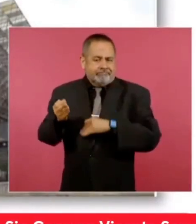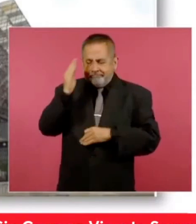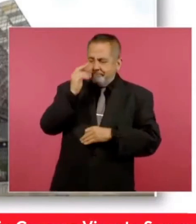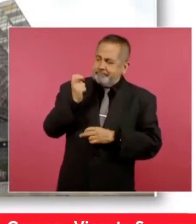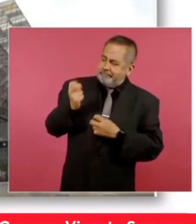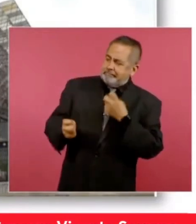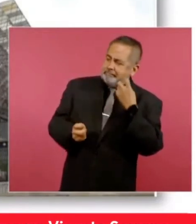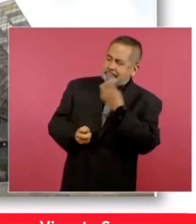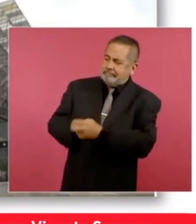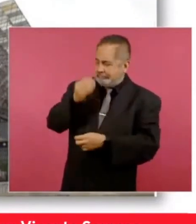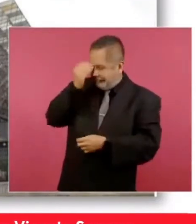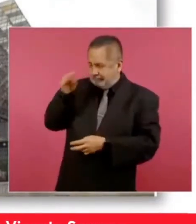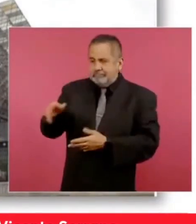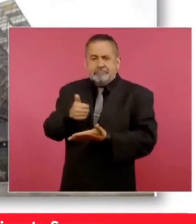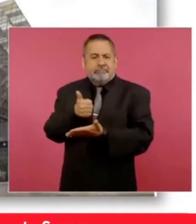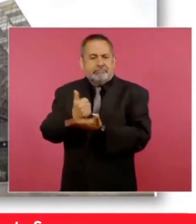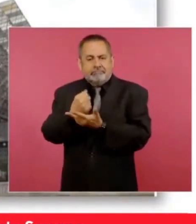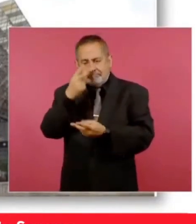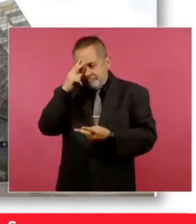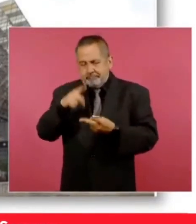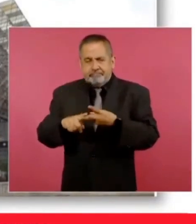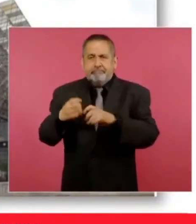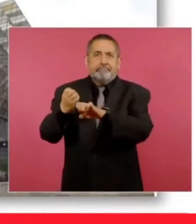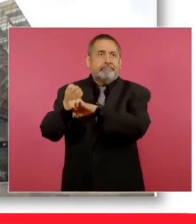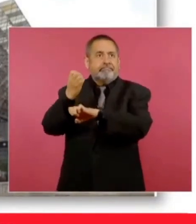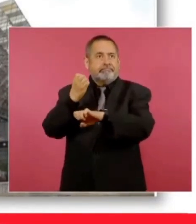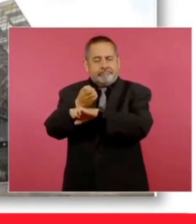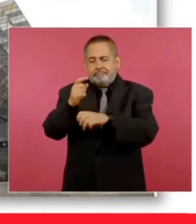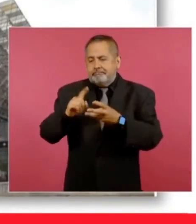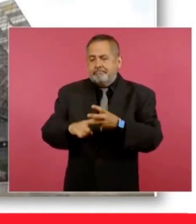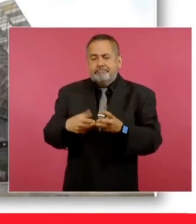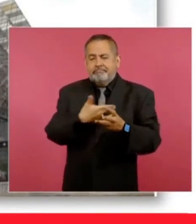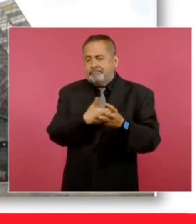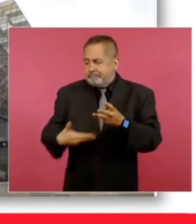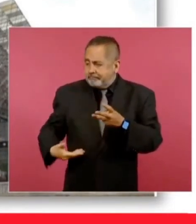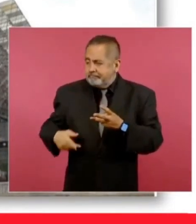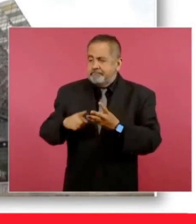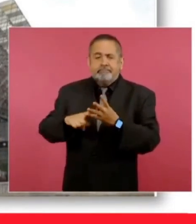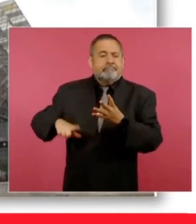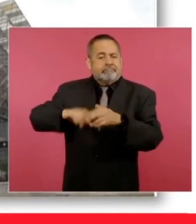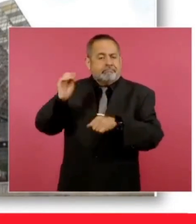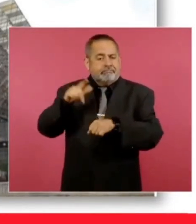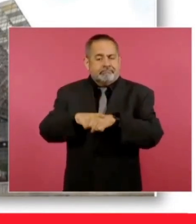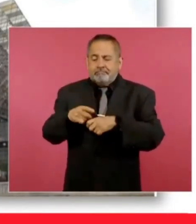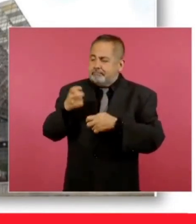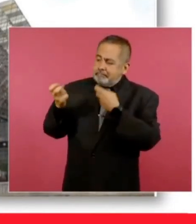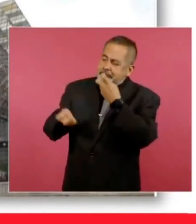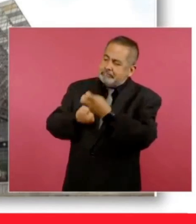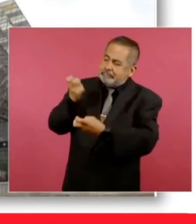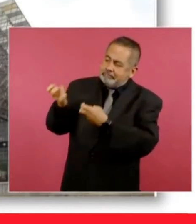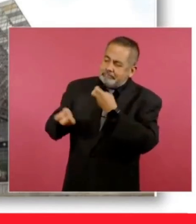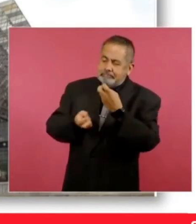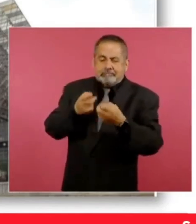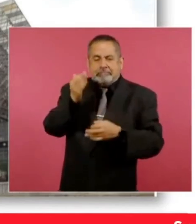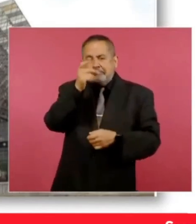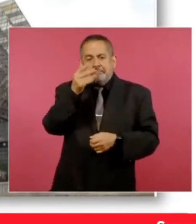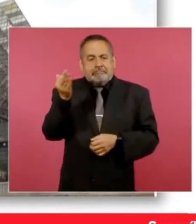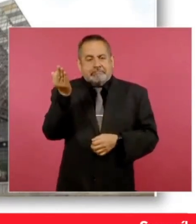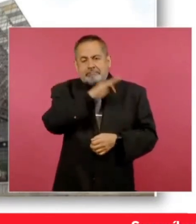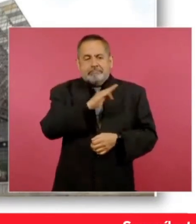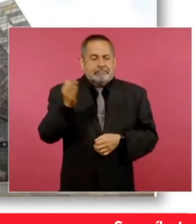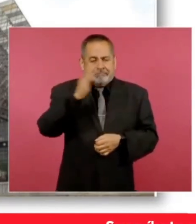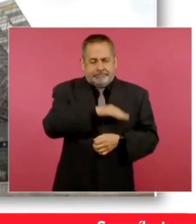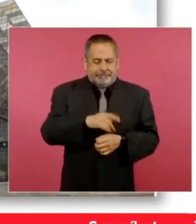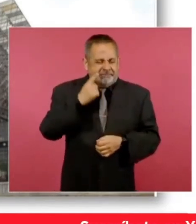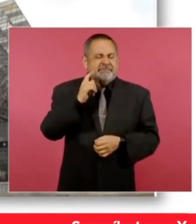México como de los estados, del presidente y del gobierno federal. Pero ¿qué difundió el viernes pasado?